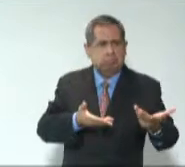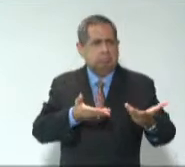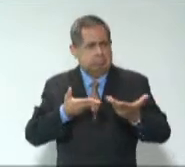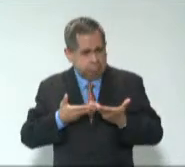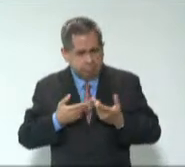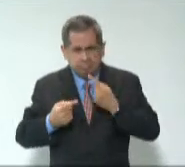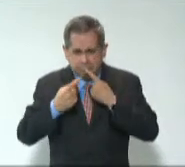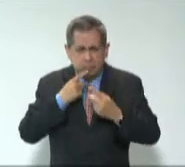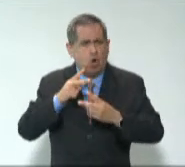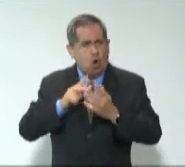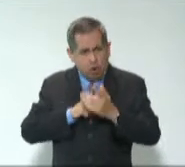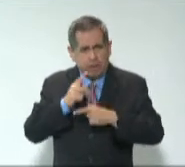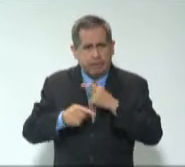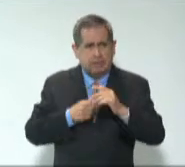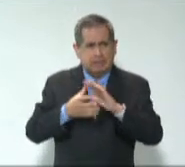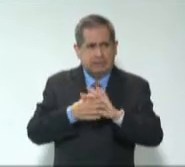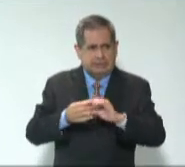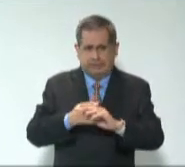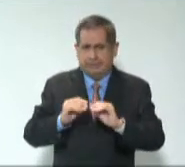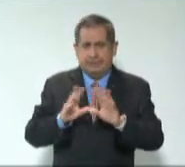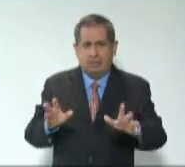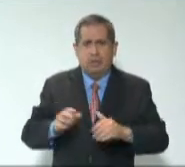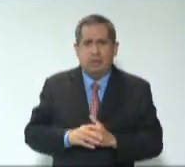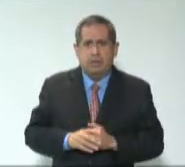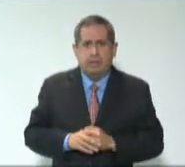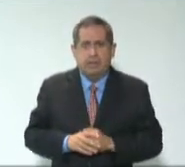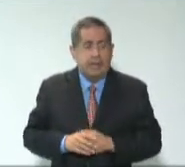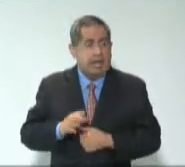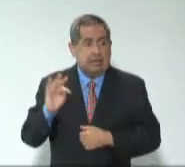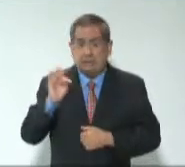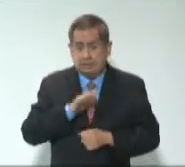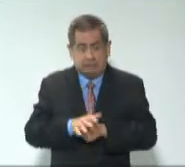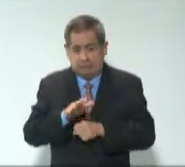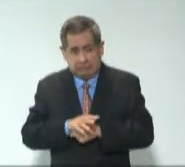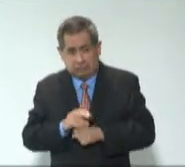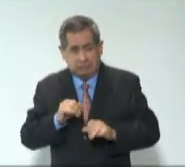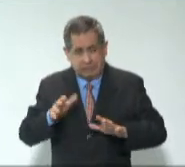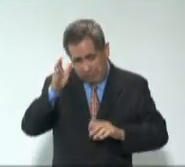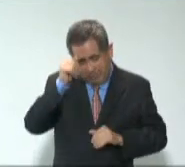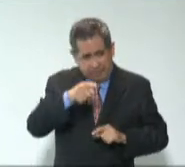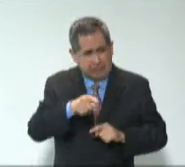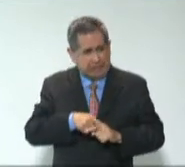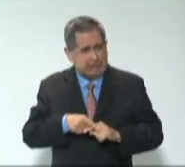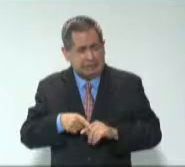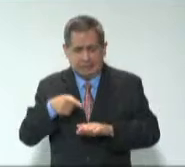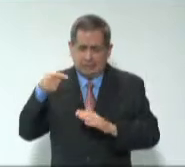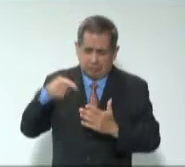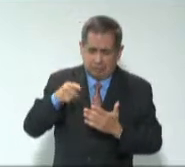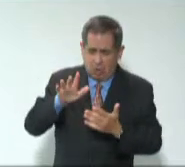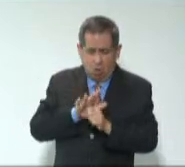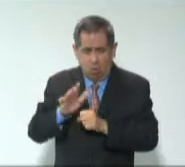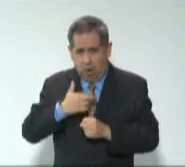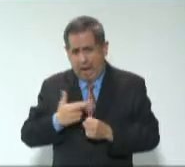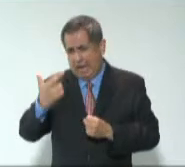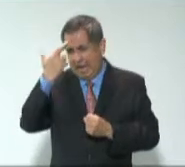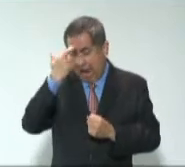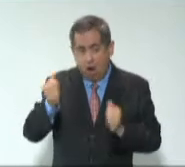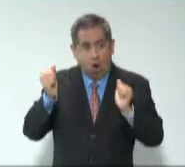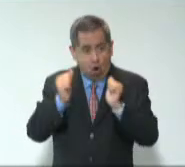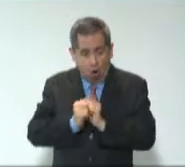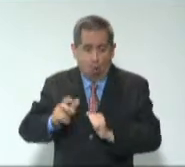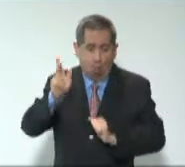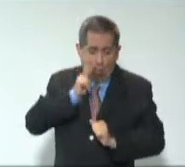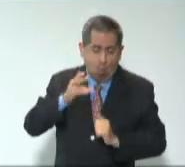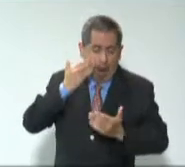volvemos a explicarlo y si no es satisfactoria porque hay una observación crítica justificada basada en